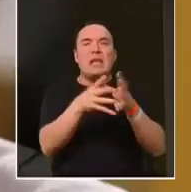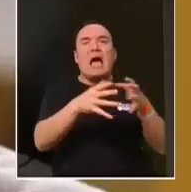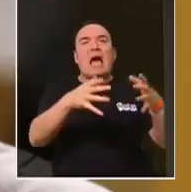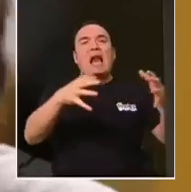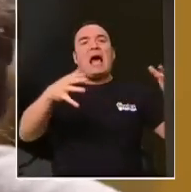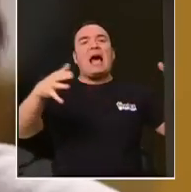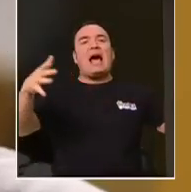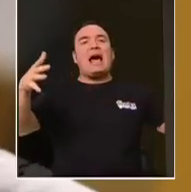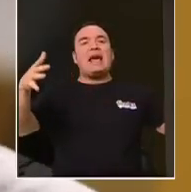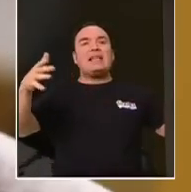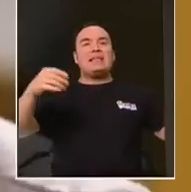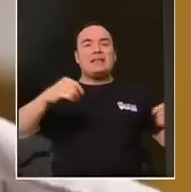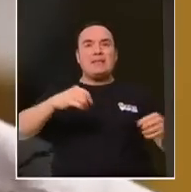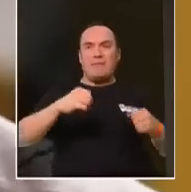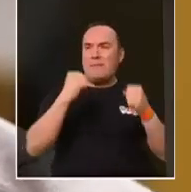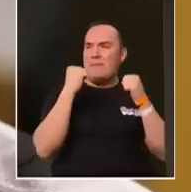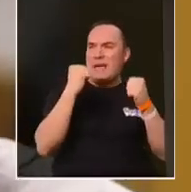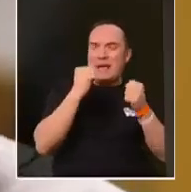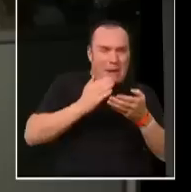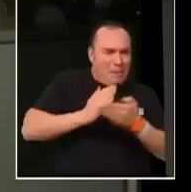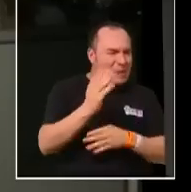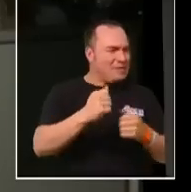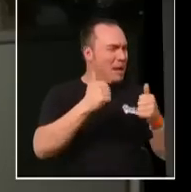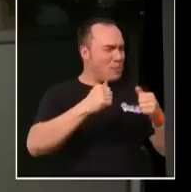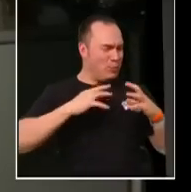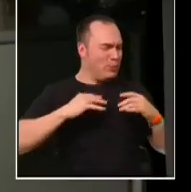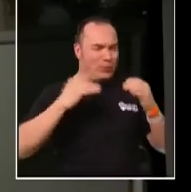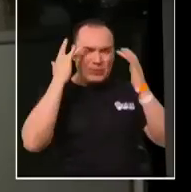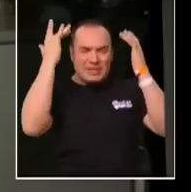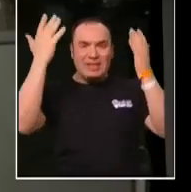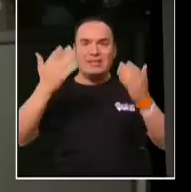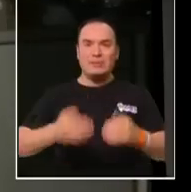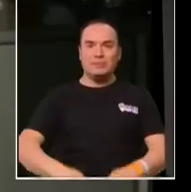tener hartos hijos. Dijimos, ya, por fin, partimos.